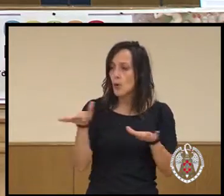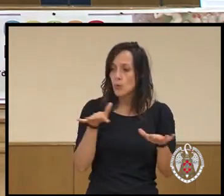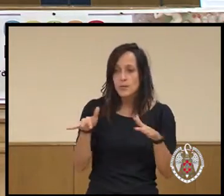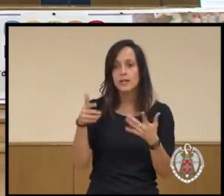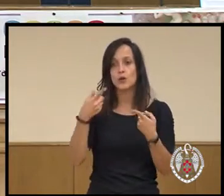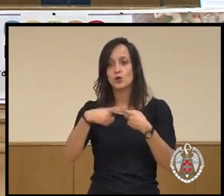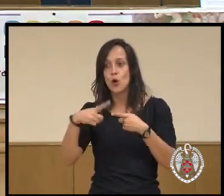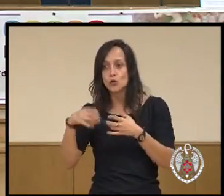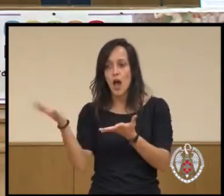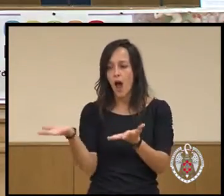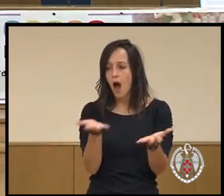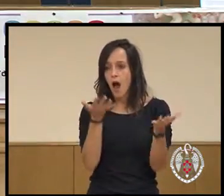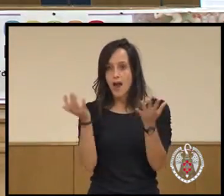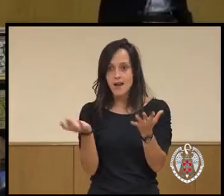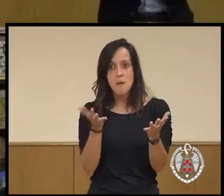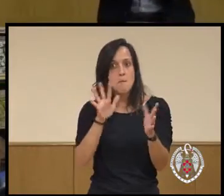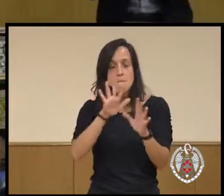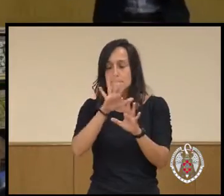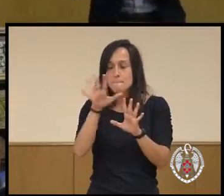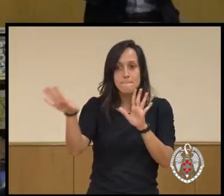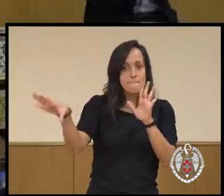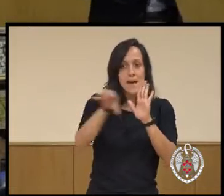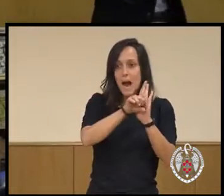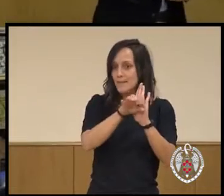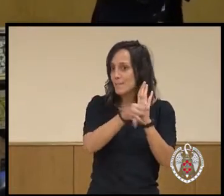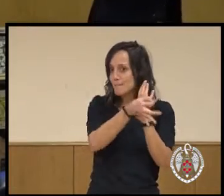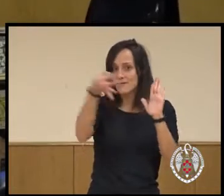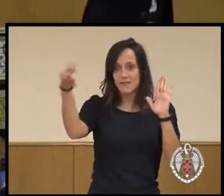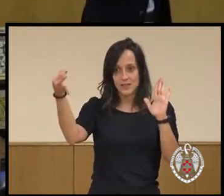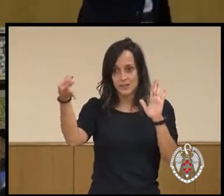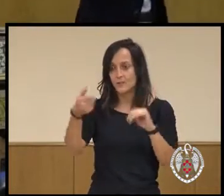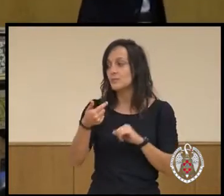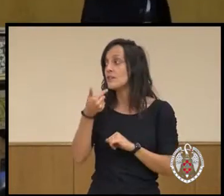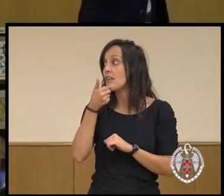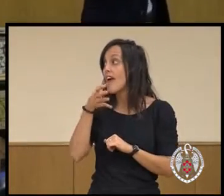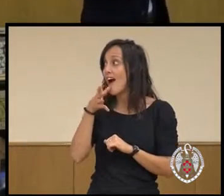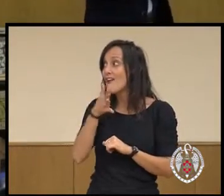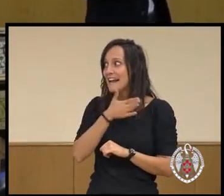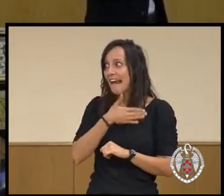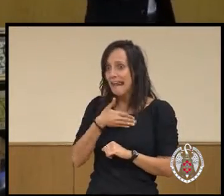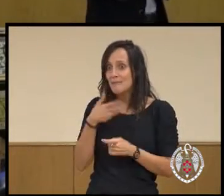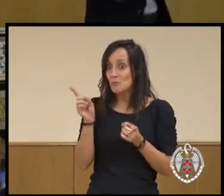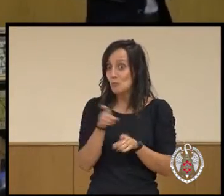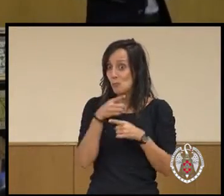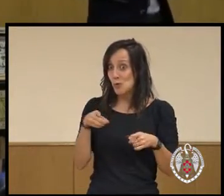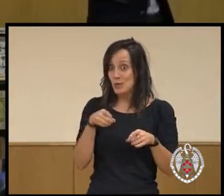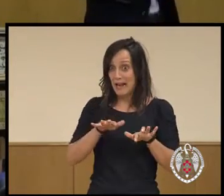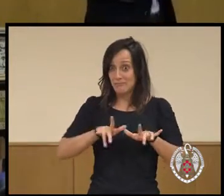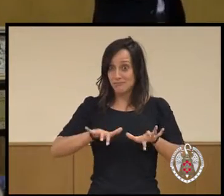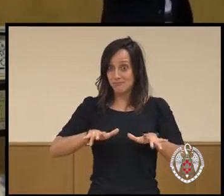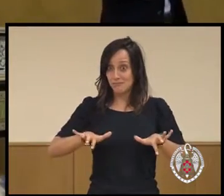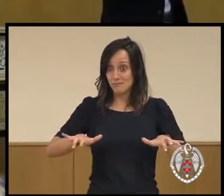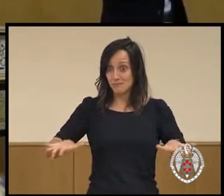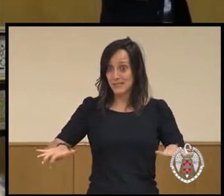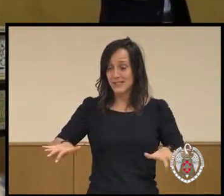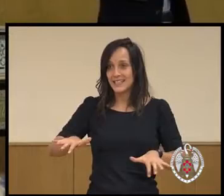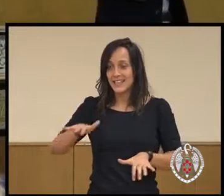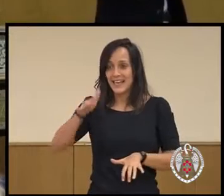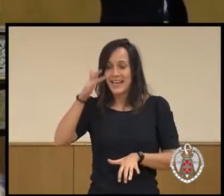menea al aire. Vamos a tocar la pieza y vamos a intentar imaginar cómo sonaba esta pieza en la